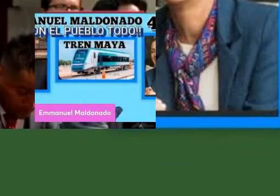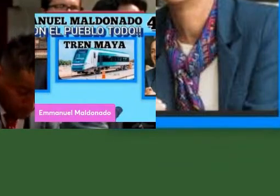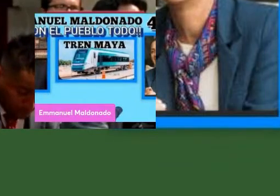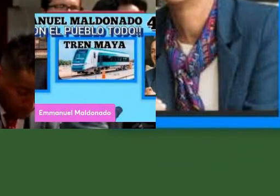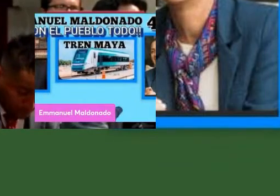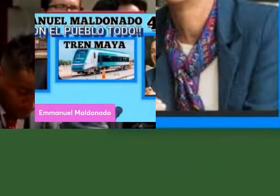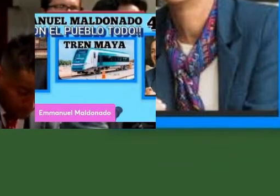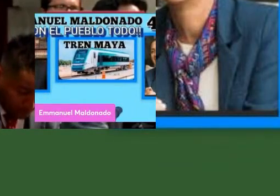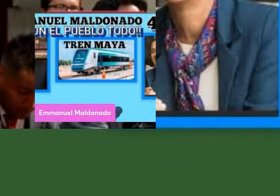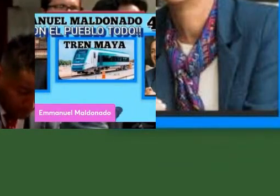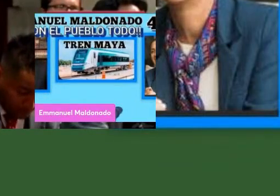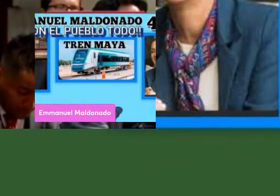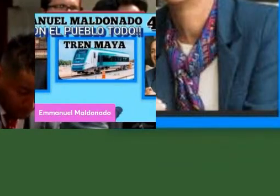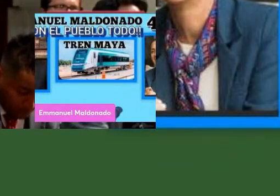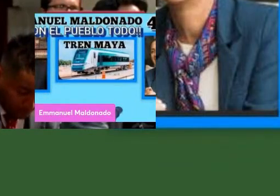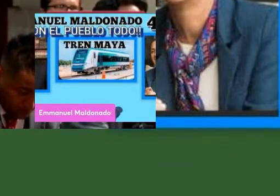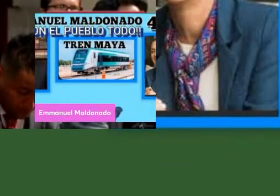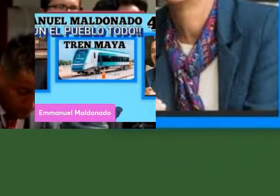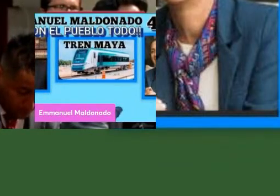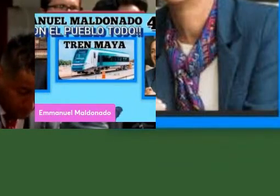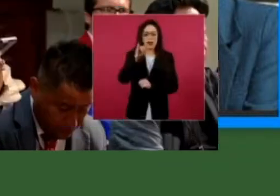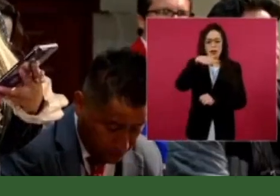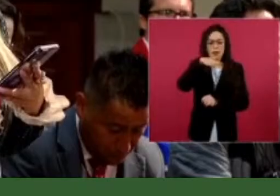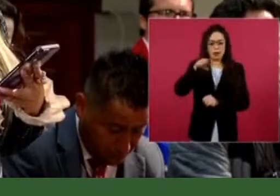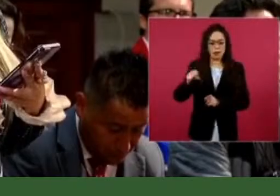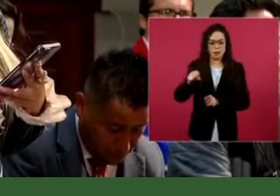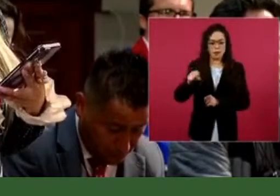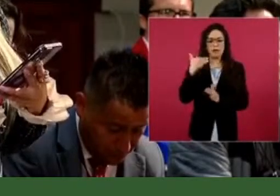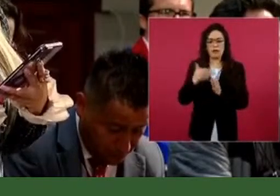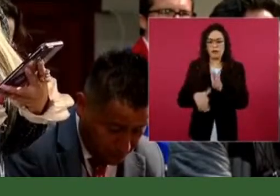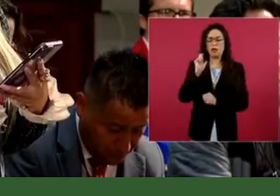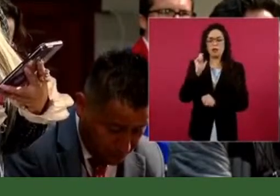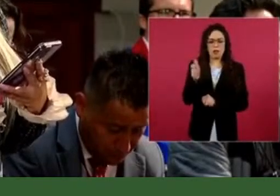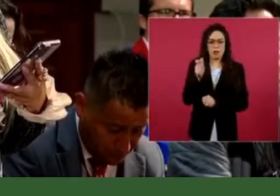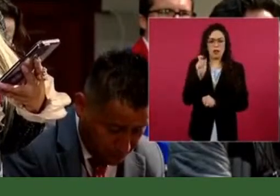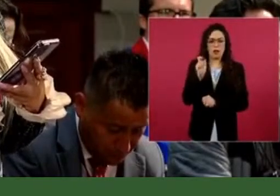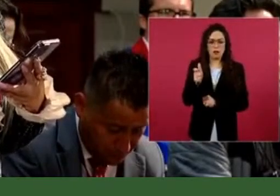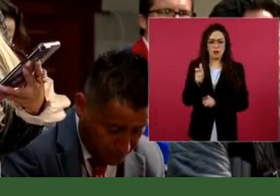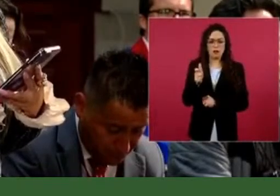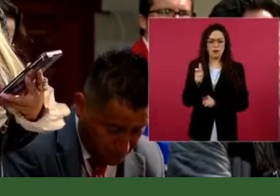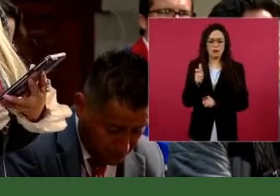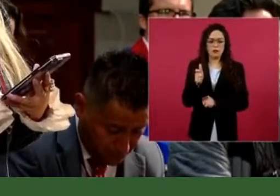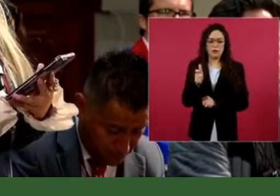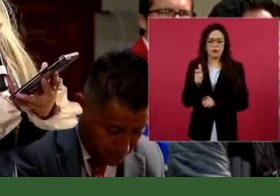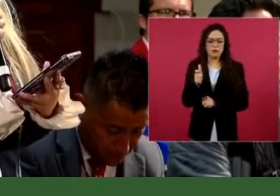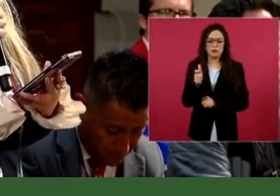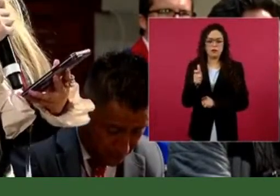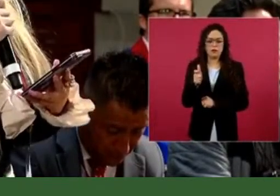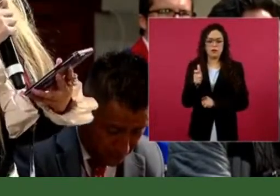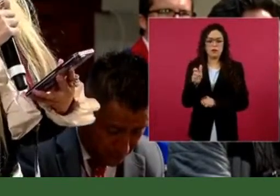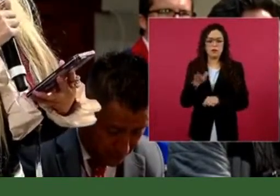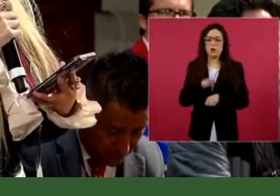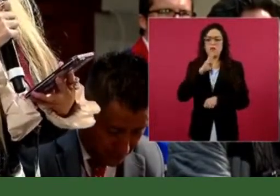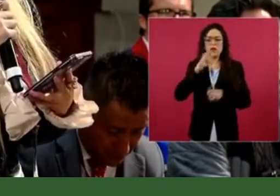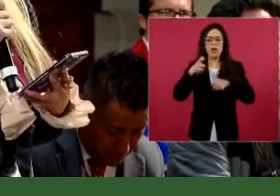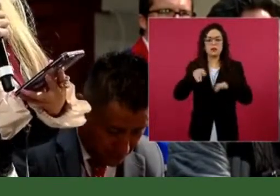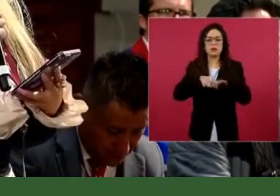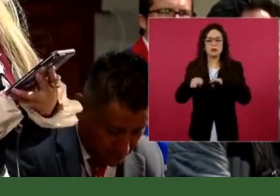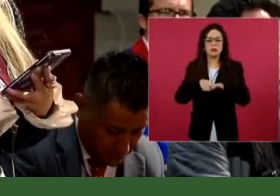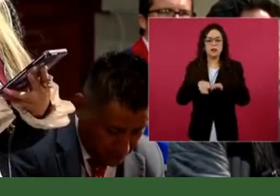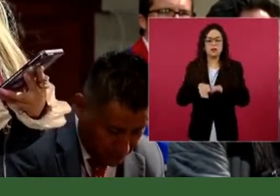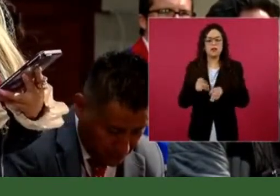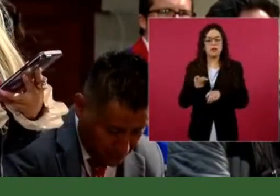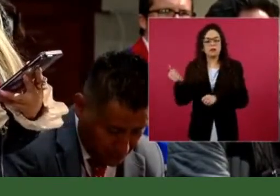indemnizaciones. En este caso, en el del IMSS tengo varias indemnizaciones por mala praxis. Quiero preguntarle qué va a suceder, porque